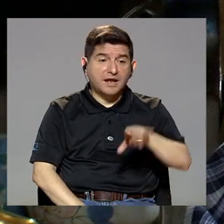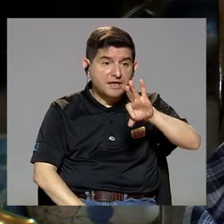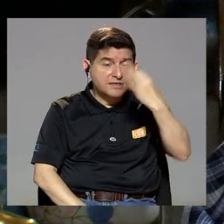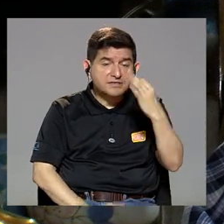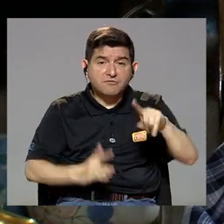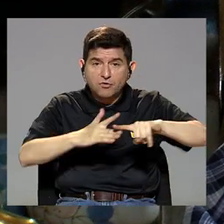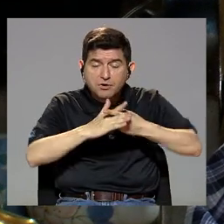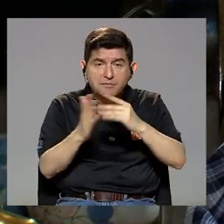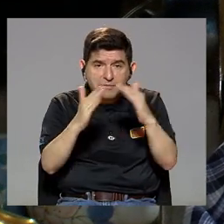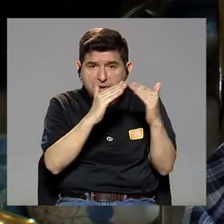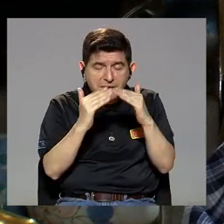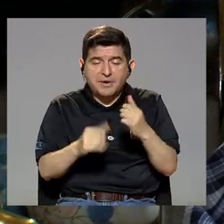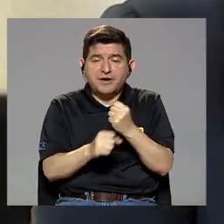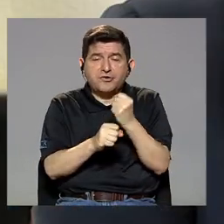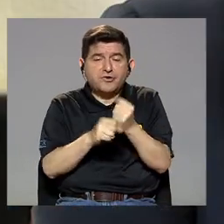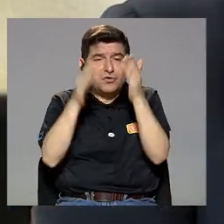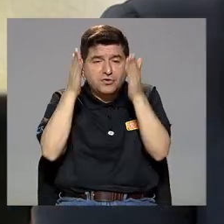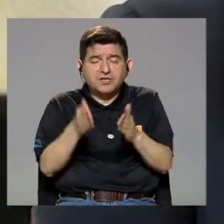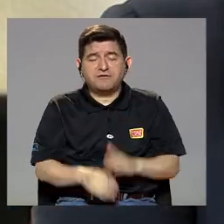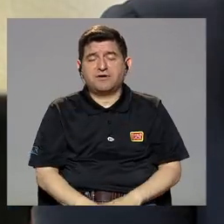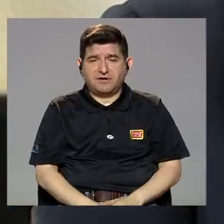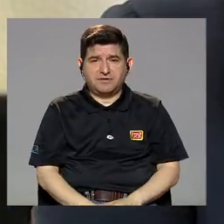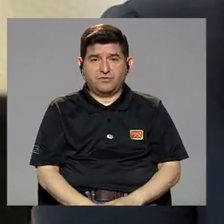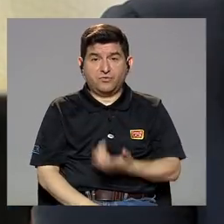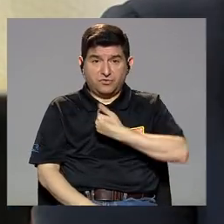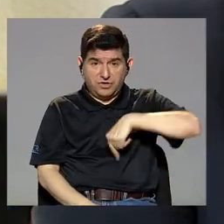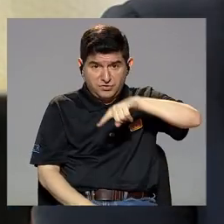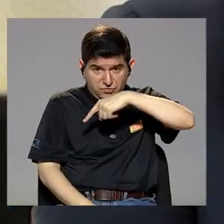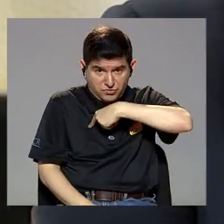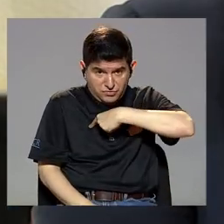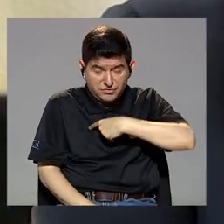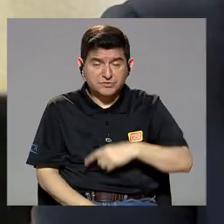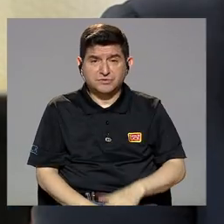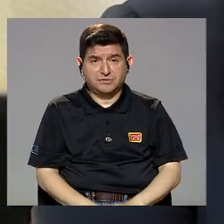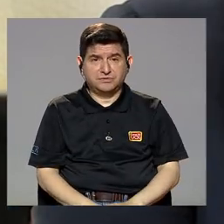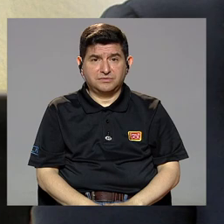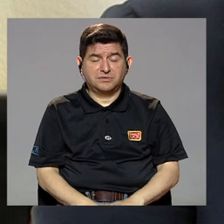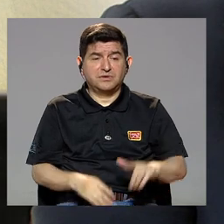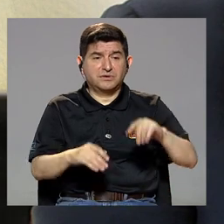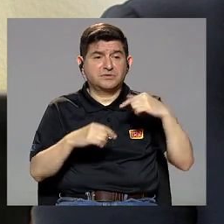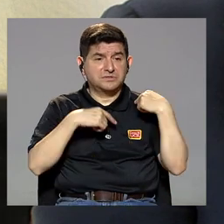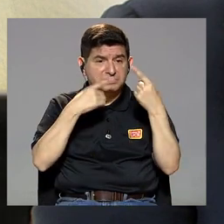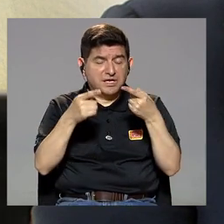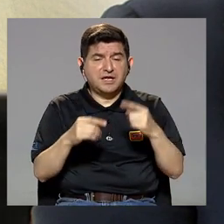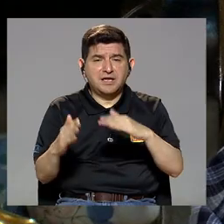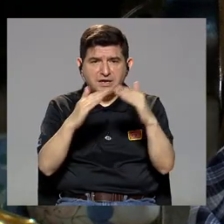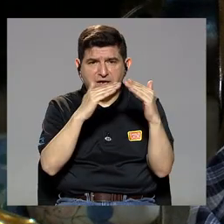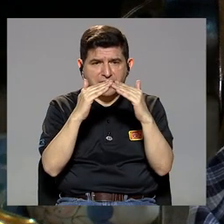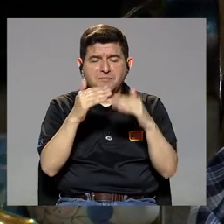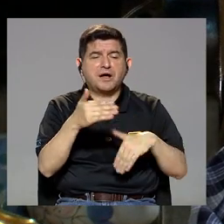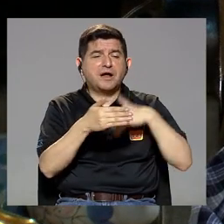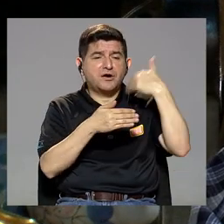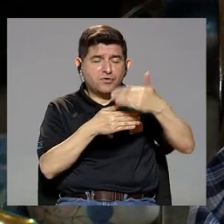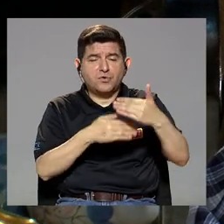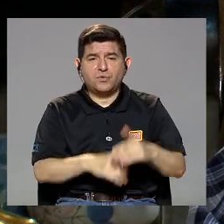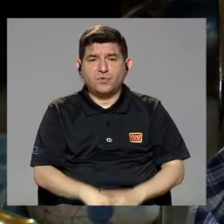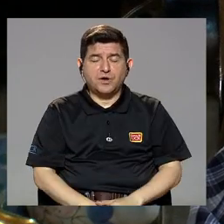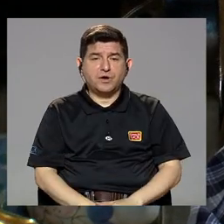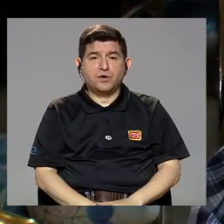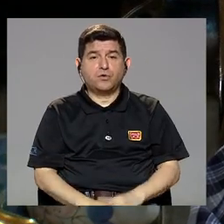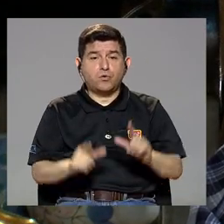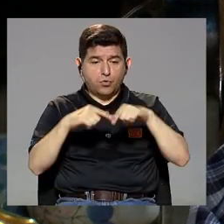barrio un barrio de trabajadores de obreros nosotros llegamos al barrio algunos años después que hay una junta